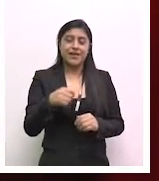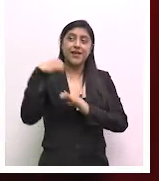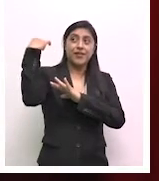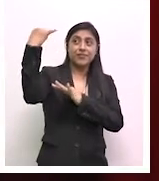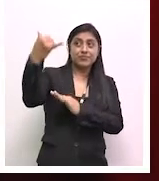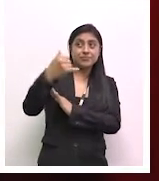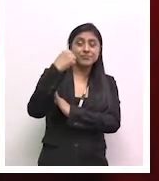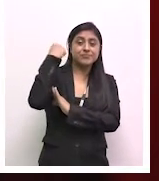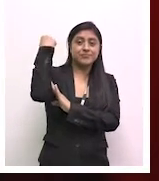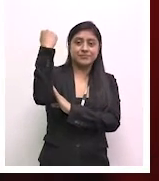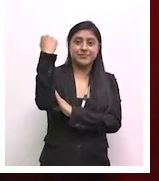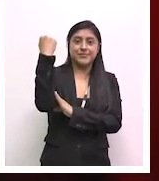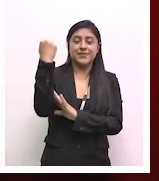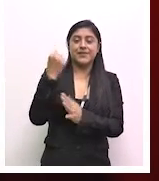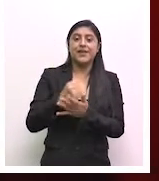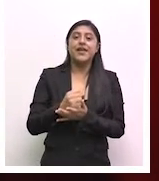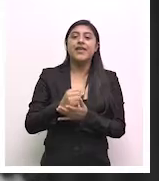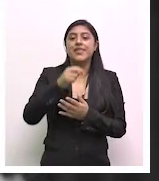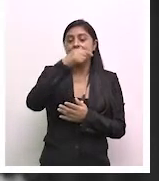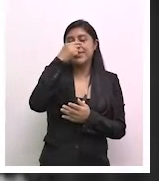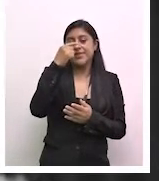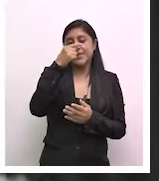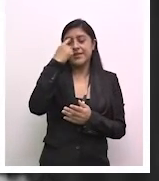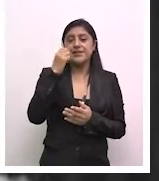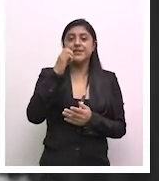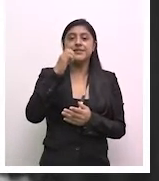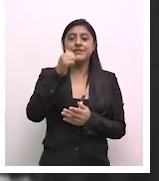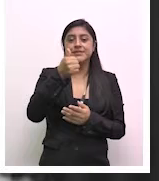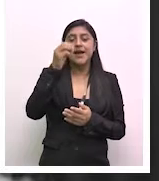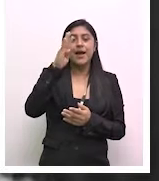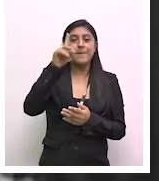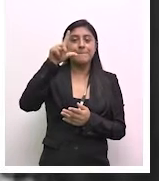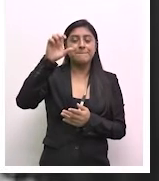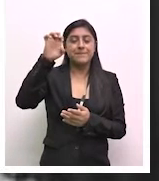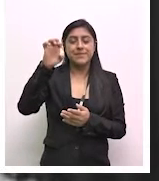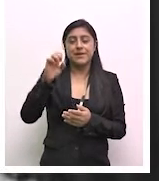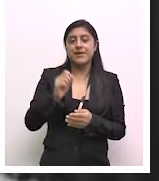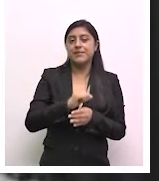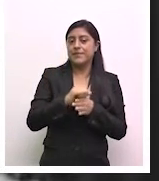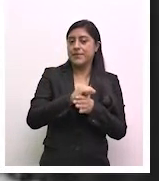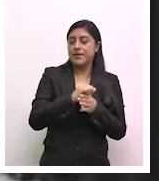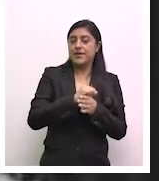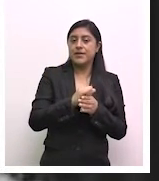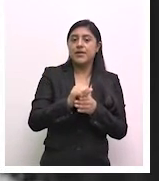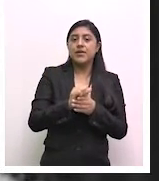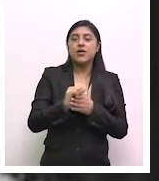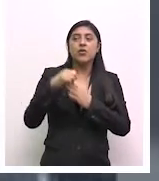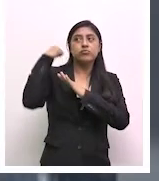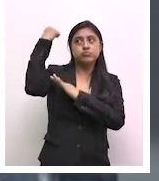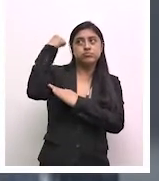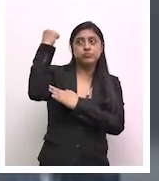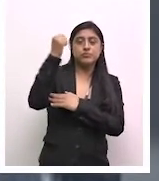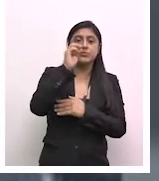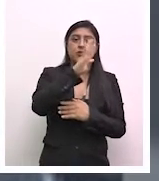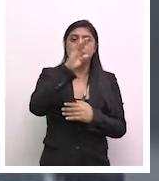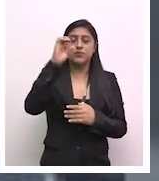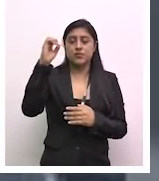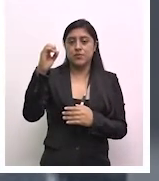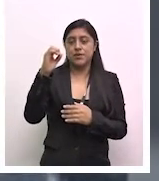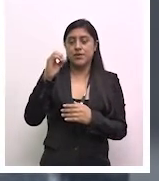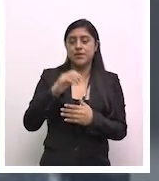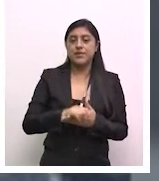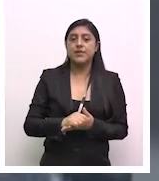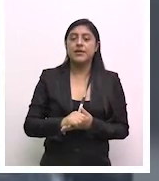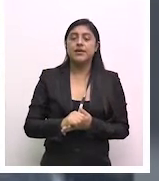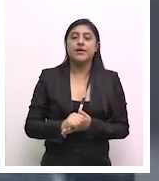a ser campeón nacional de sable. Fue un destacado escritor y político activo del Partido Unificado de la Revolución durante